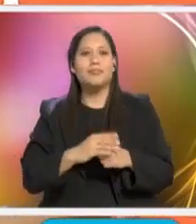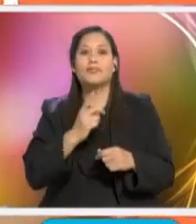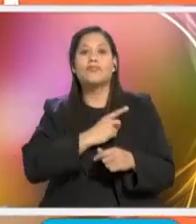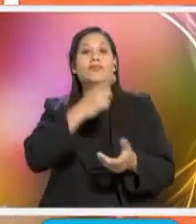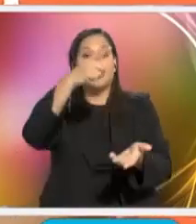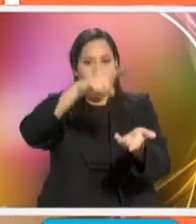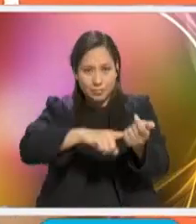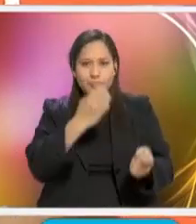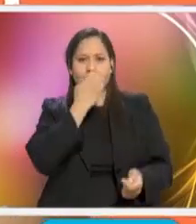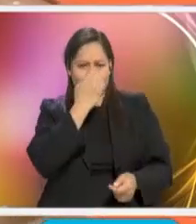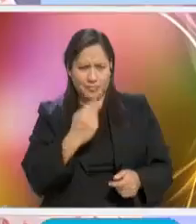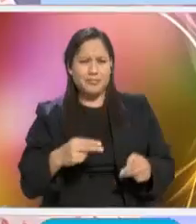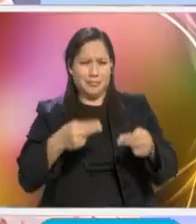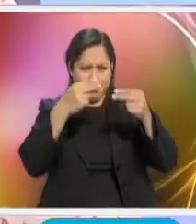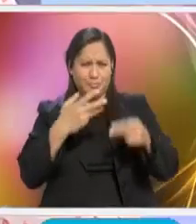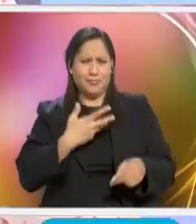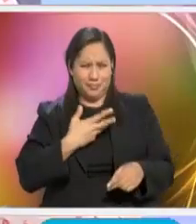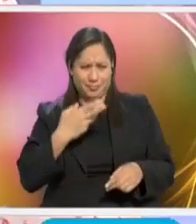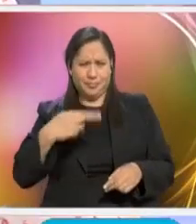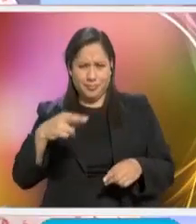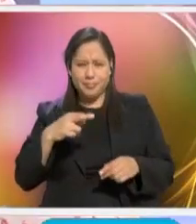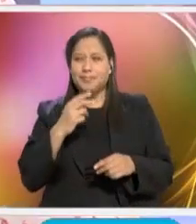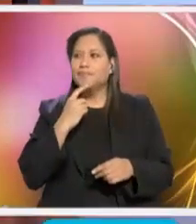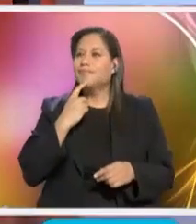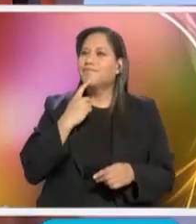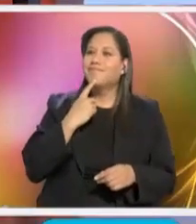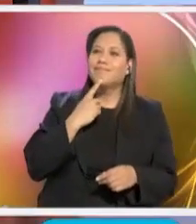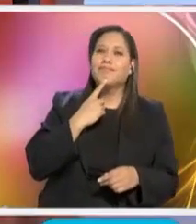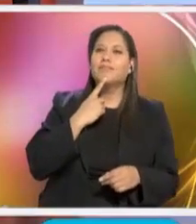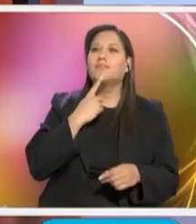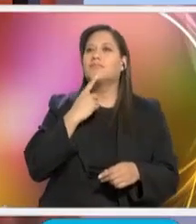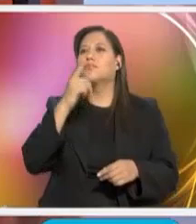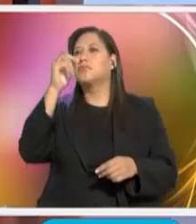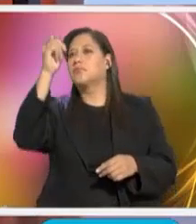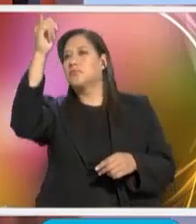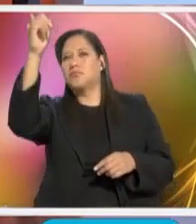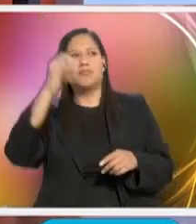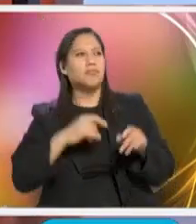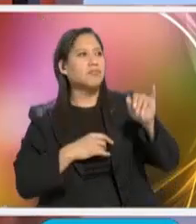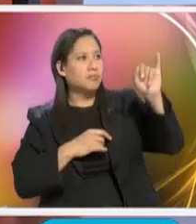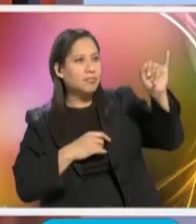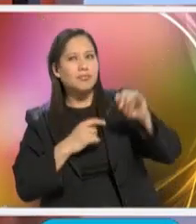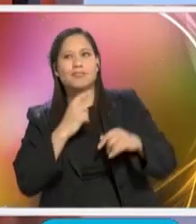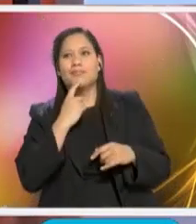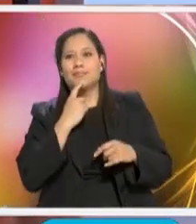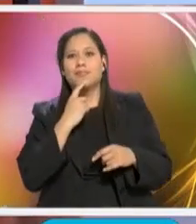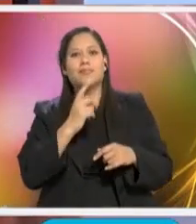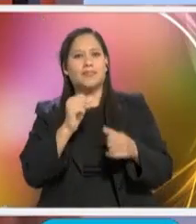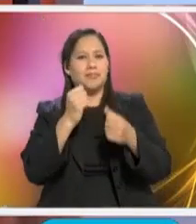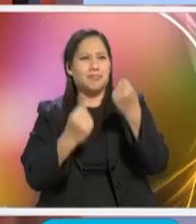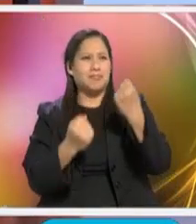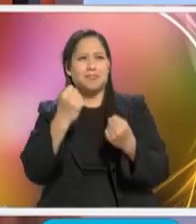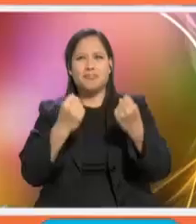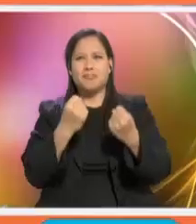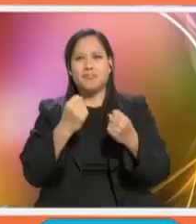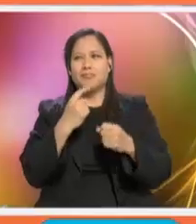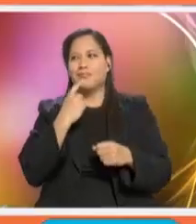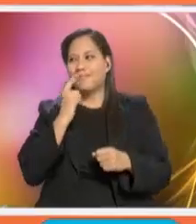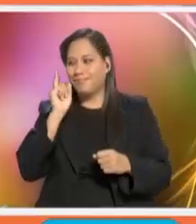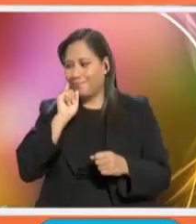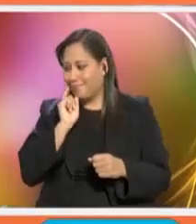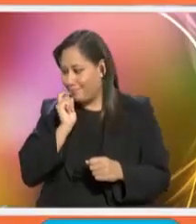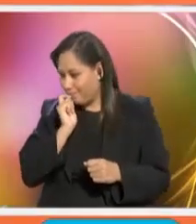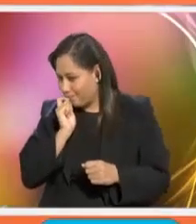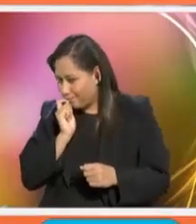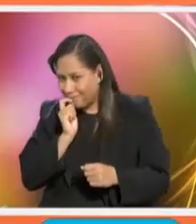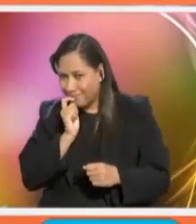de la escuela y otros que quedan como más de 1 kilómetro de distancia, solo puedes ir en carro. Empezó a